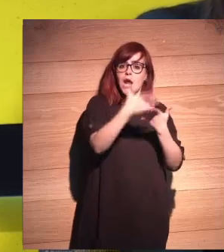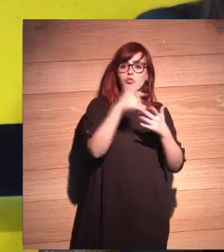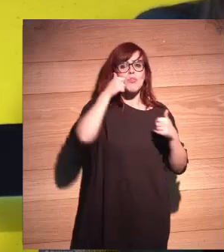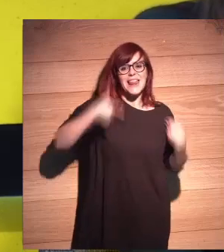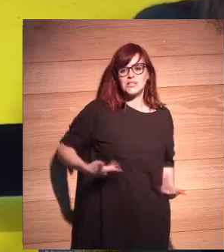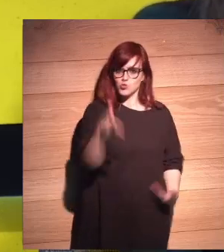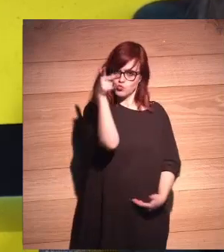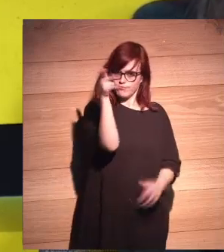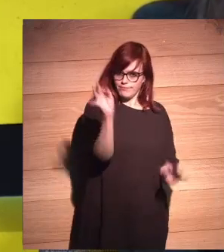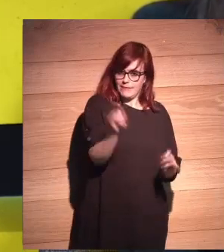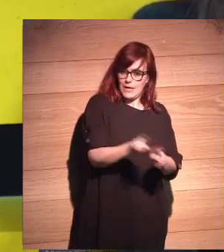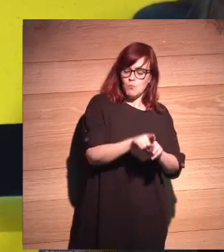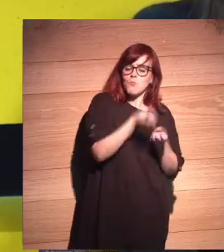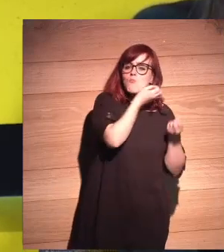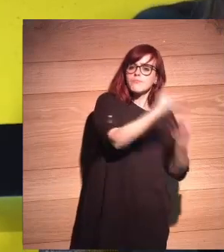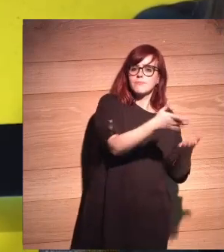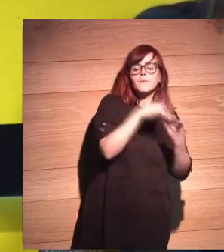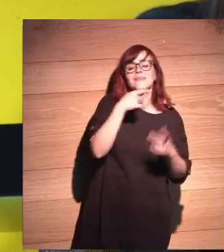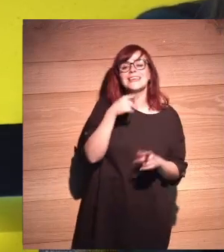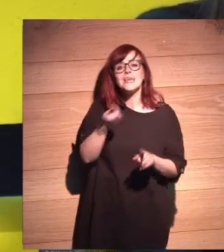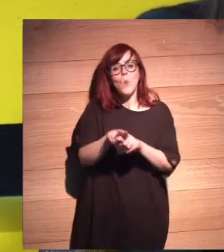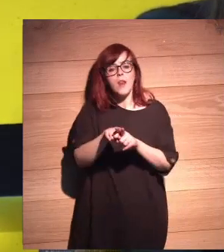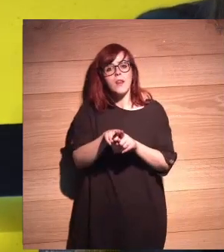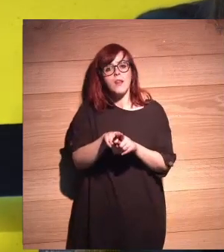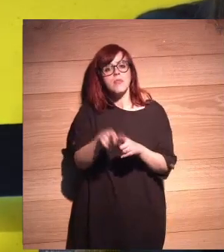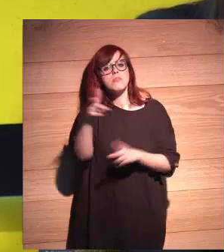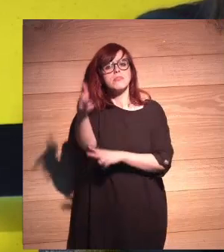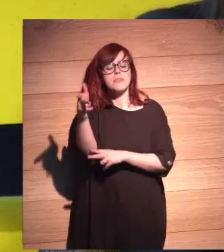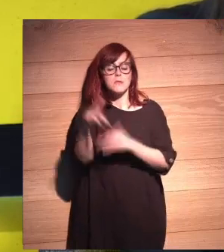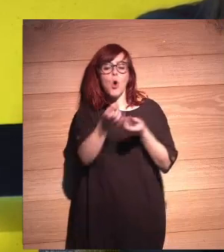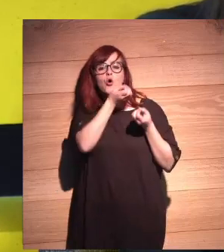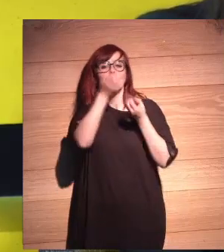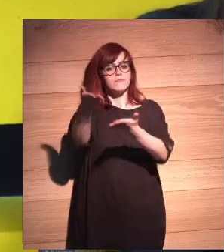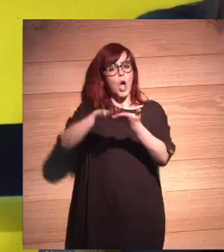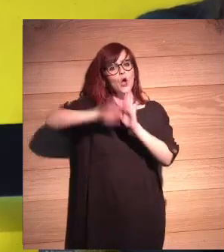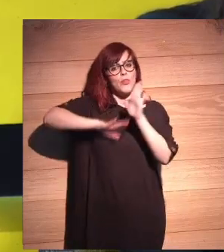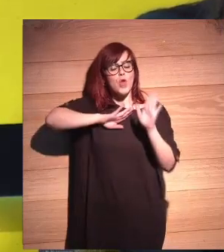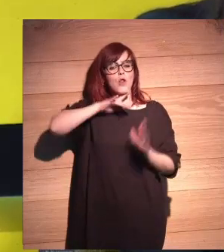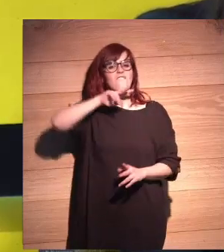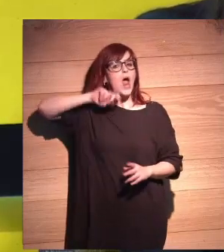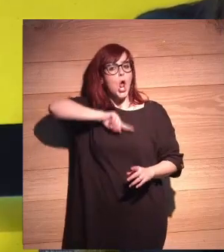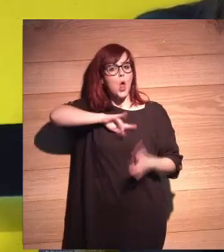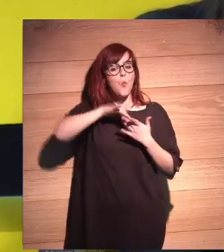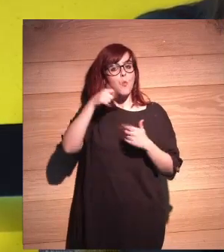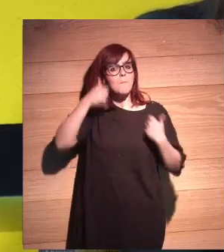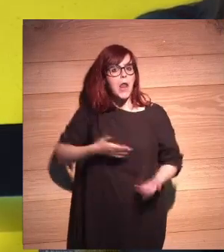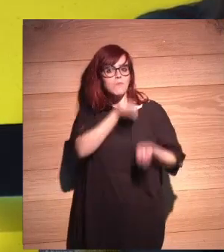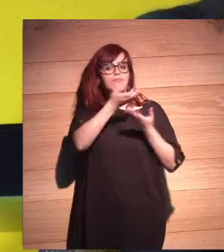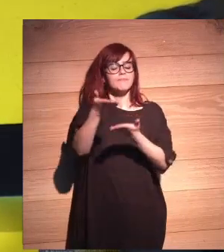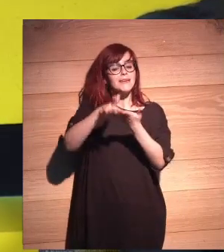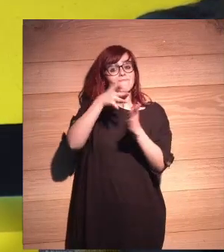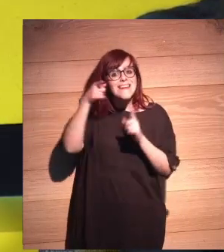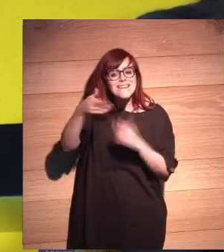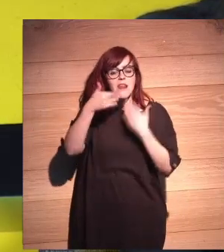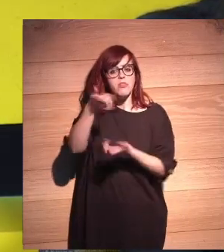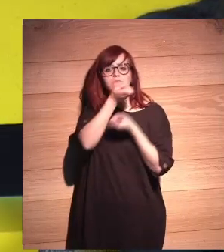Derechos Humanos, en una declaración universal de los valores humanos, de la condición humana, sería muy importante. Y ese sería el inicio de un contrato